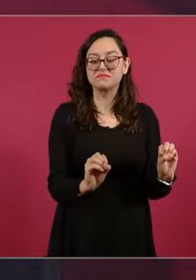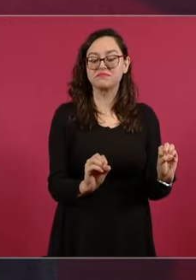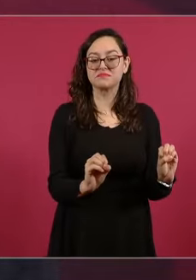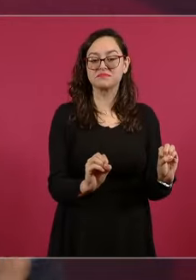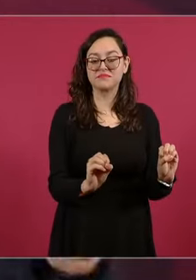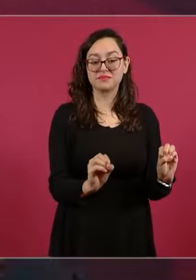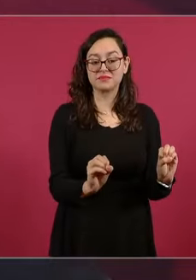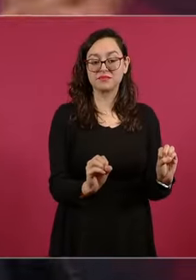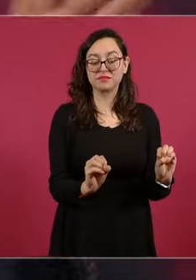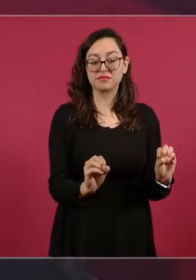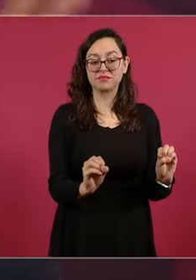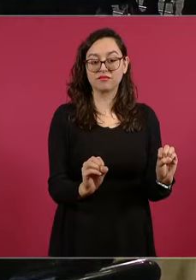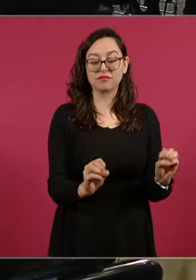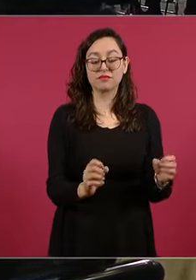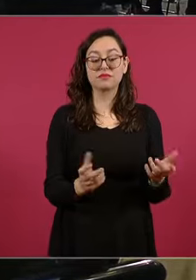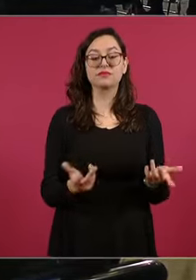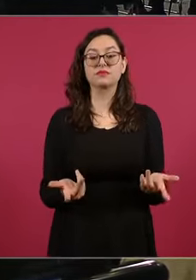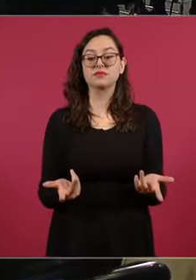Es como